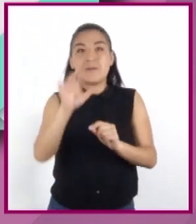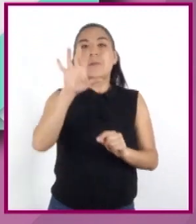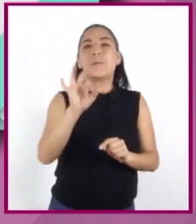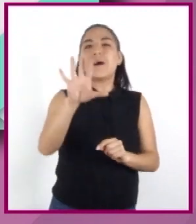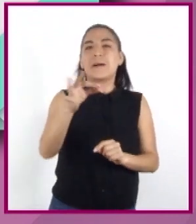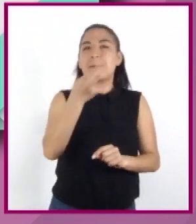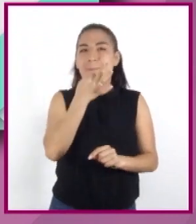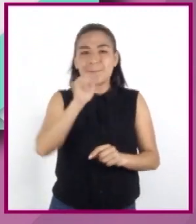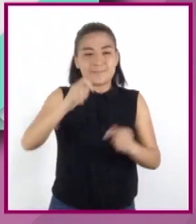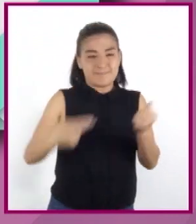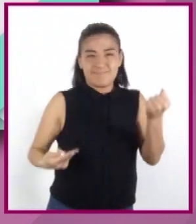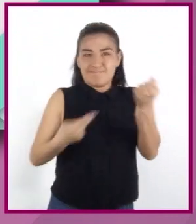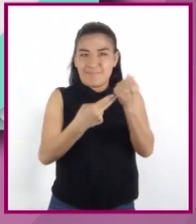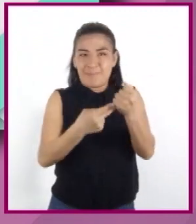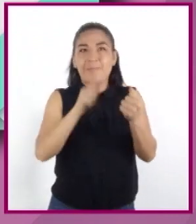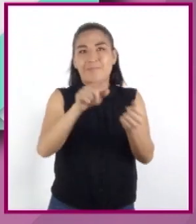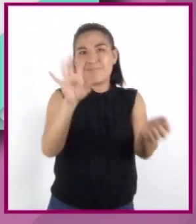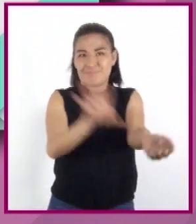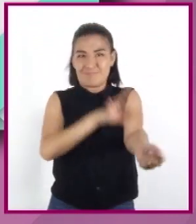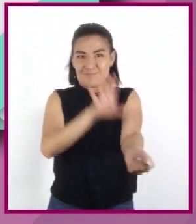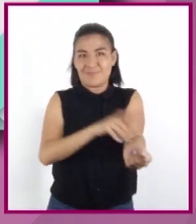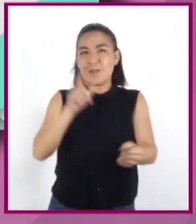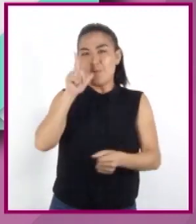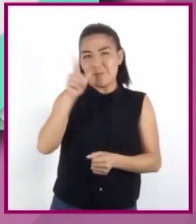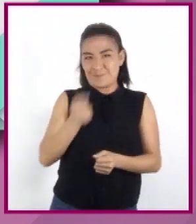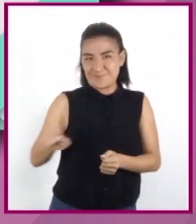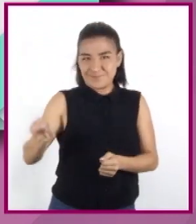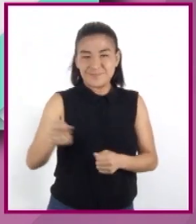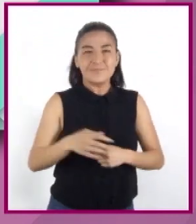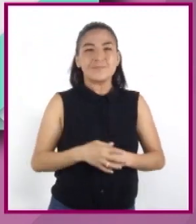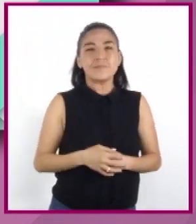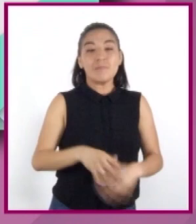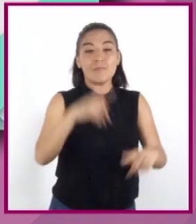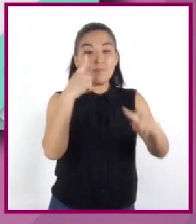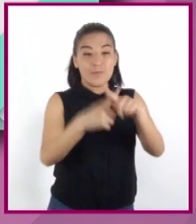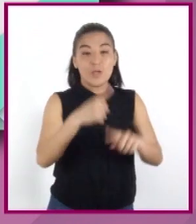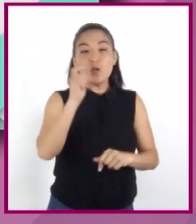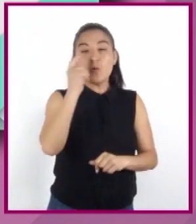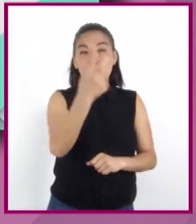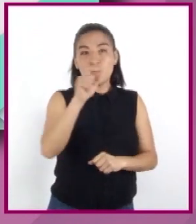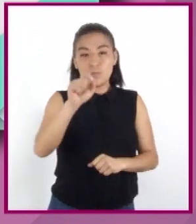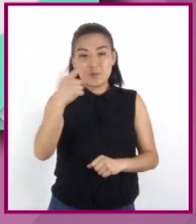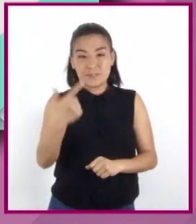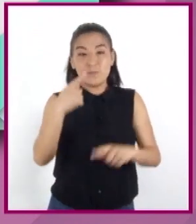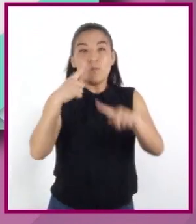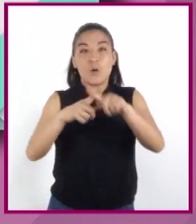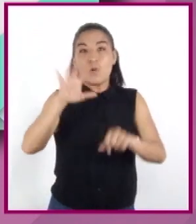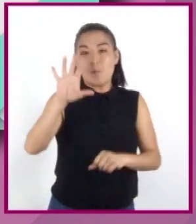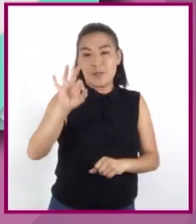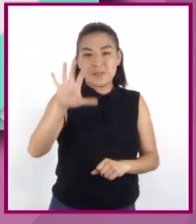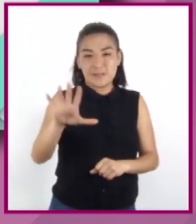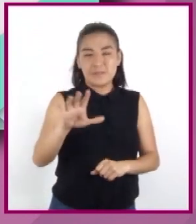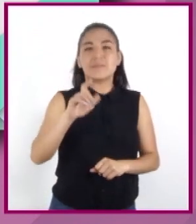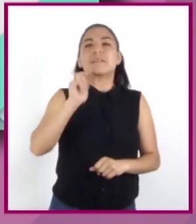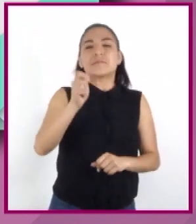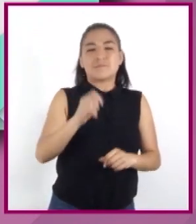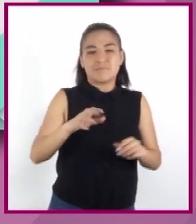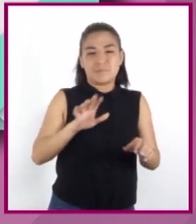de haber conectado el celular a la corriente. Al multiplicar 1.7 por 45, su producto